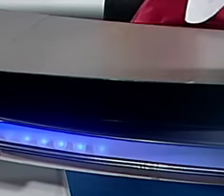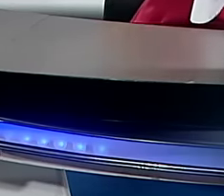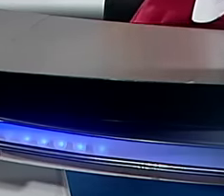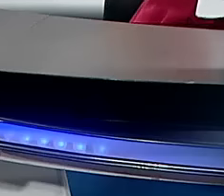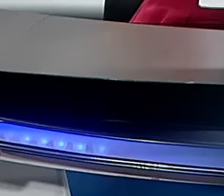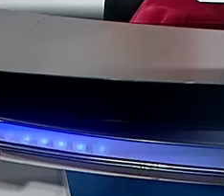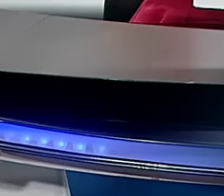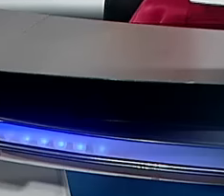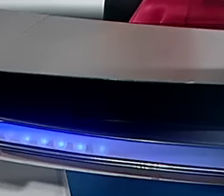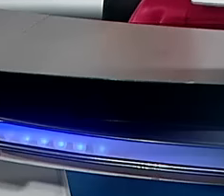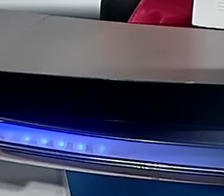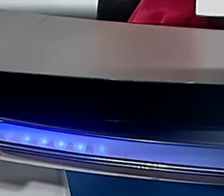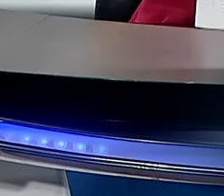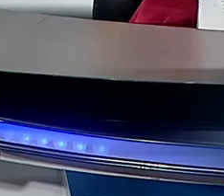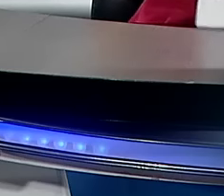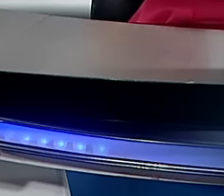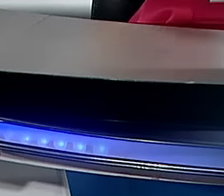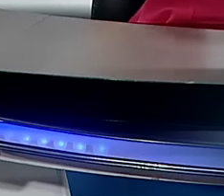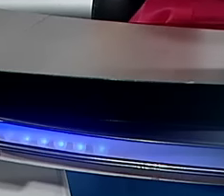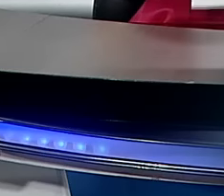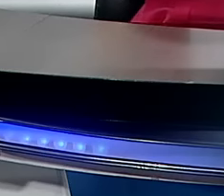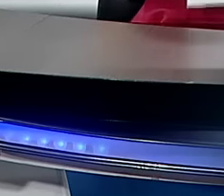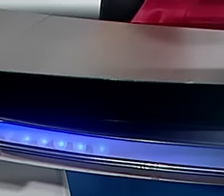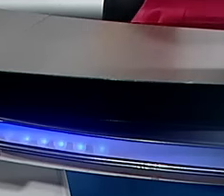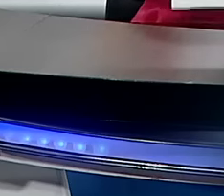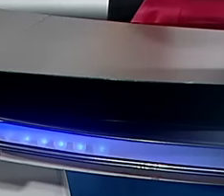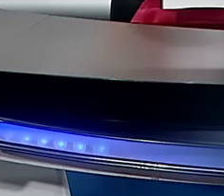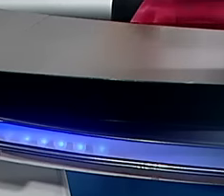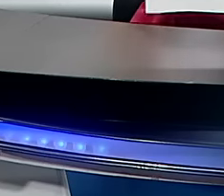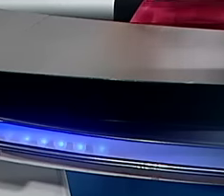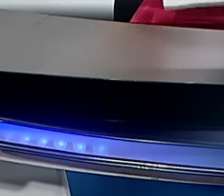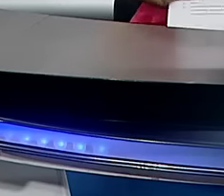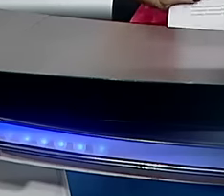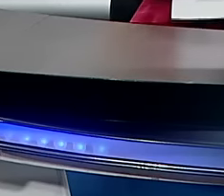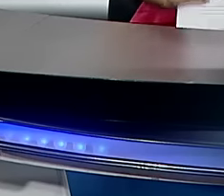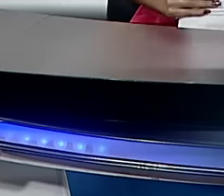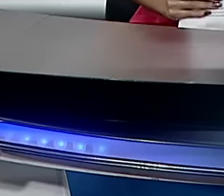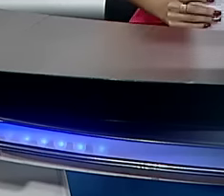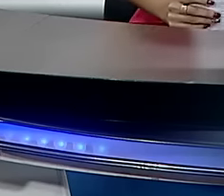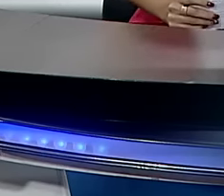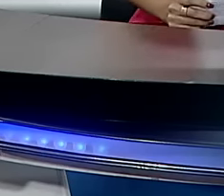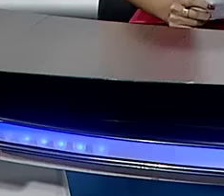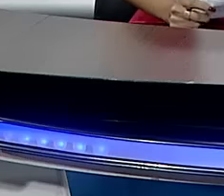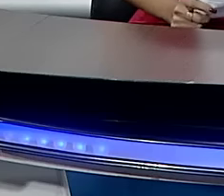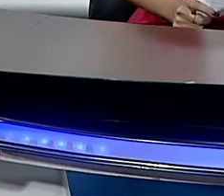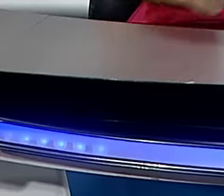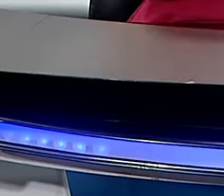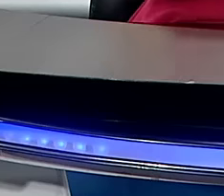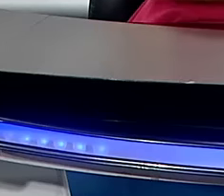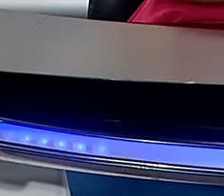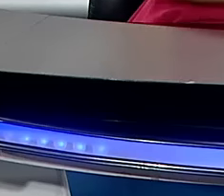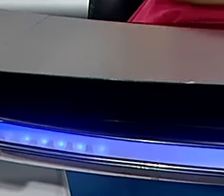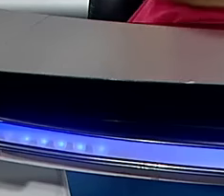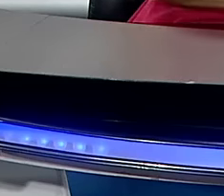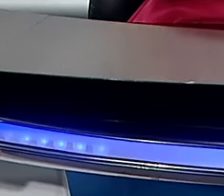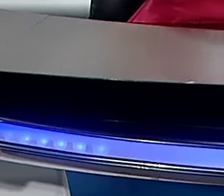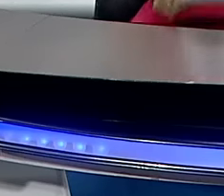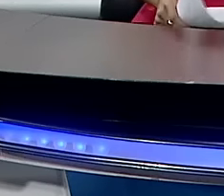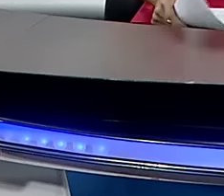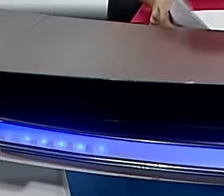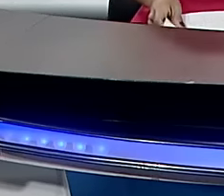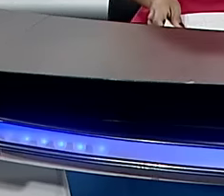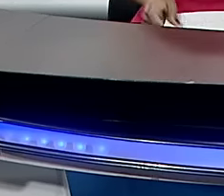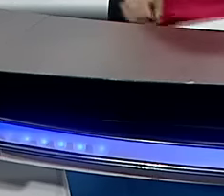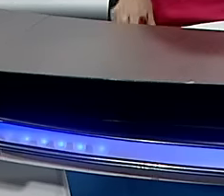el convencional 3731-240. 3731-240. 3731-240. Sí, ese ya. Mismo. Y contesta Montserrat Naranjo.